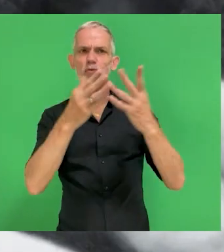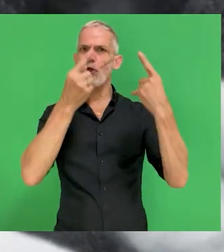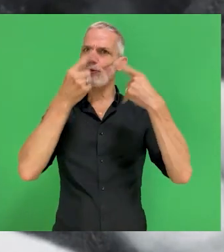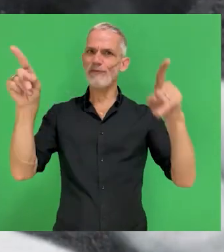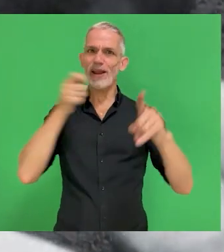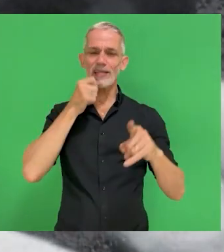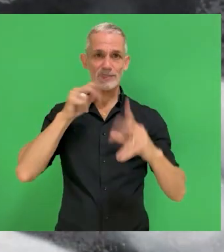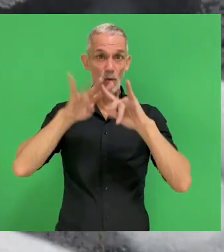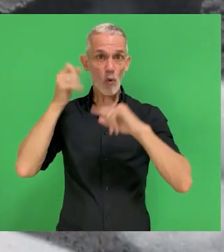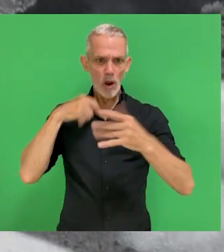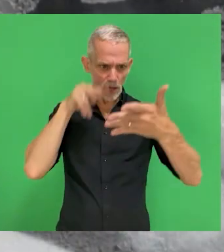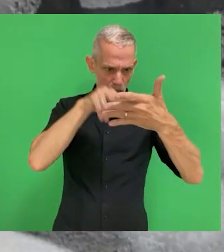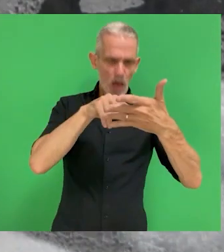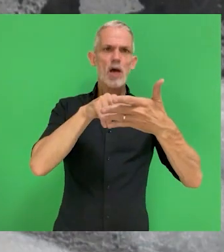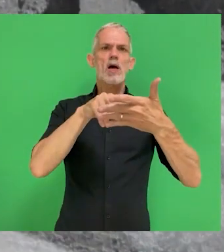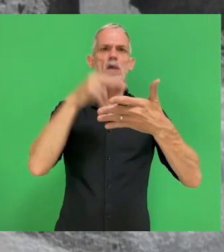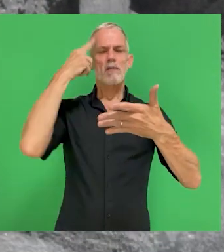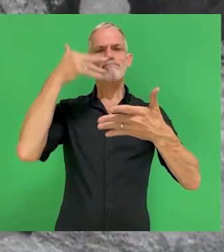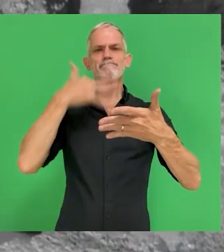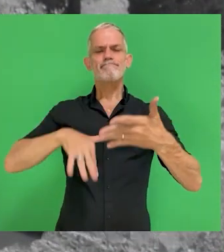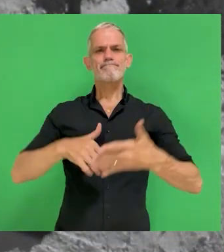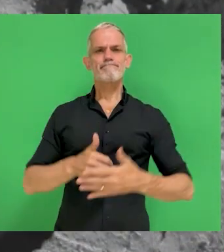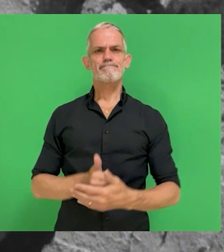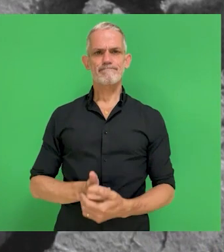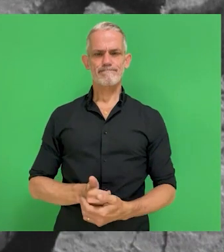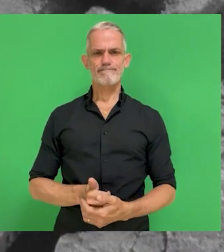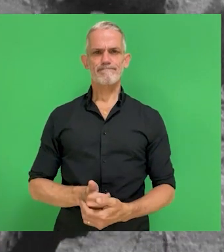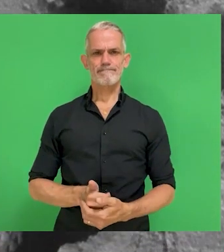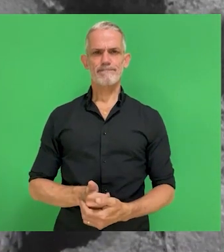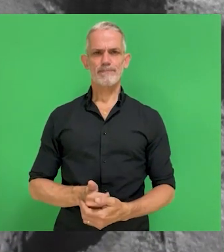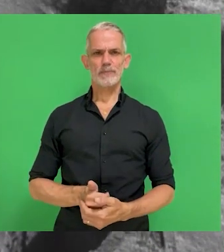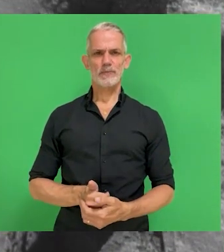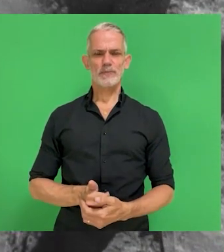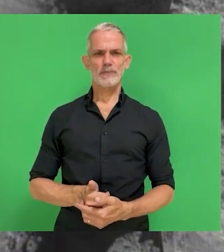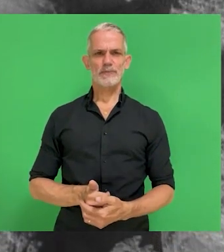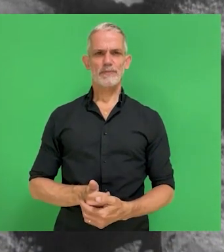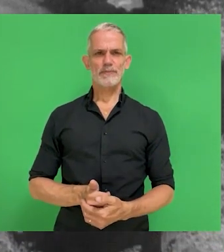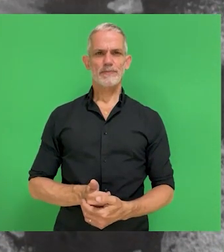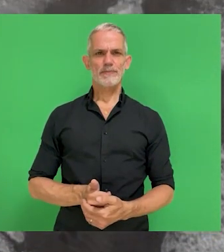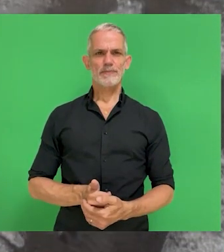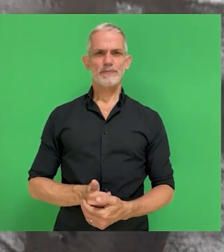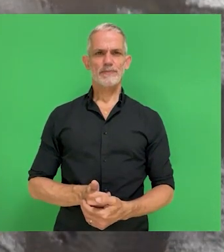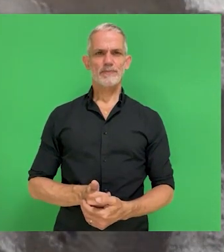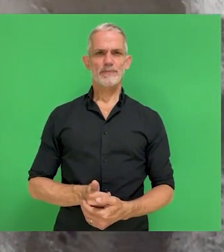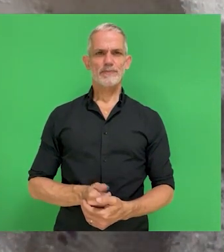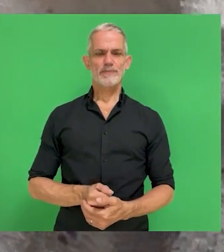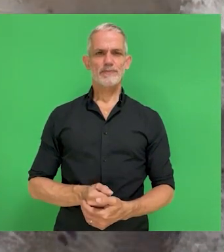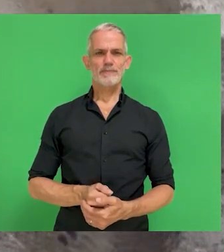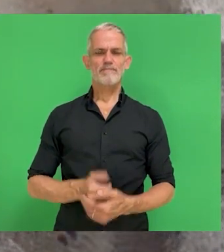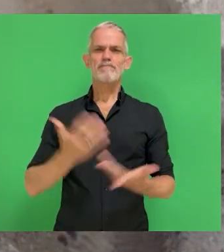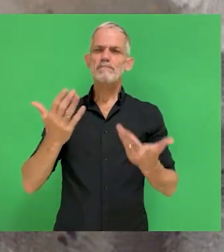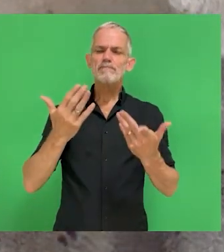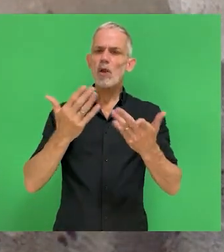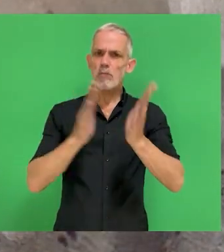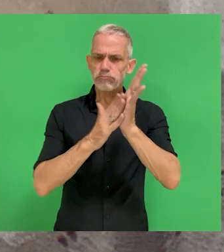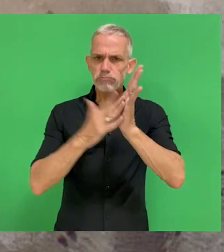cambiado. Foto de Rodolfo Walsh, hombre de mediana edad, con lentes y calva incipiente. Una cosa